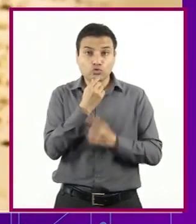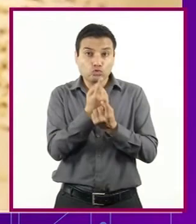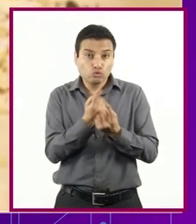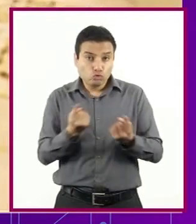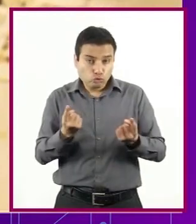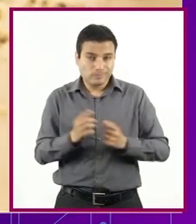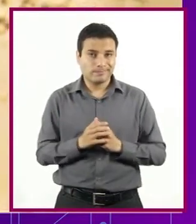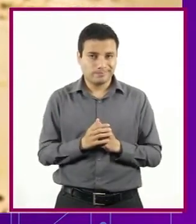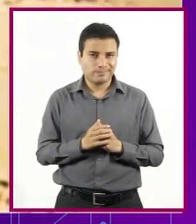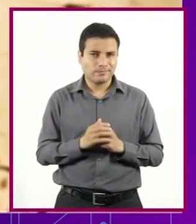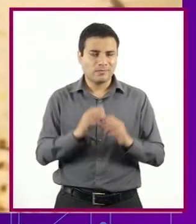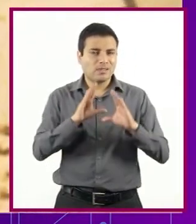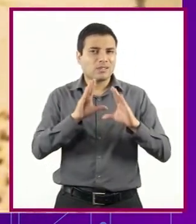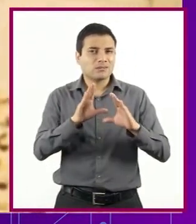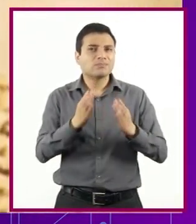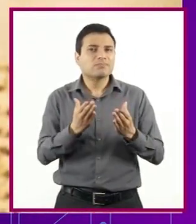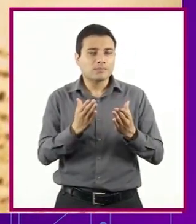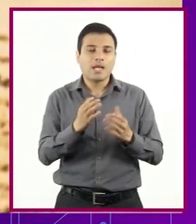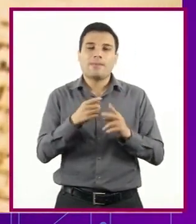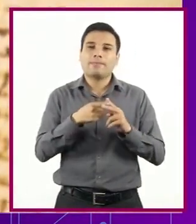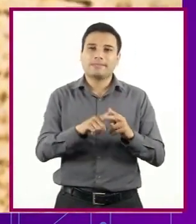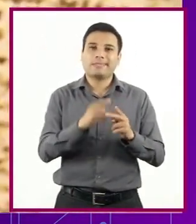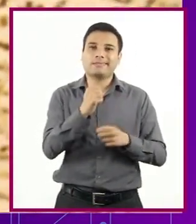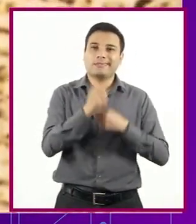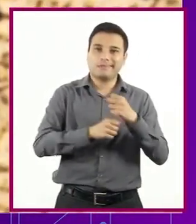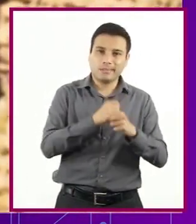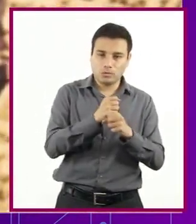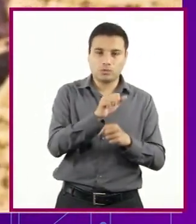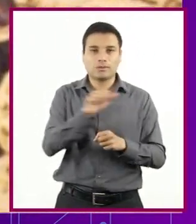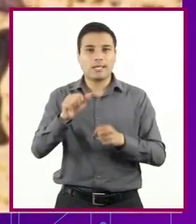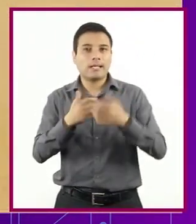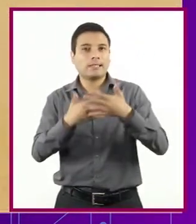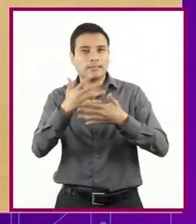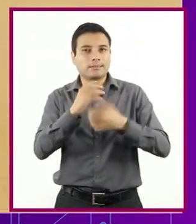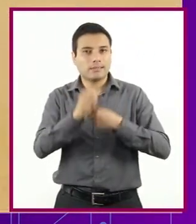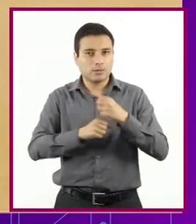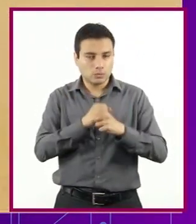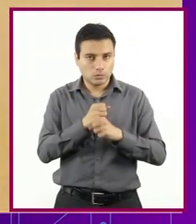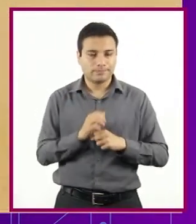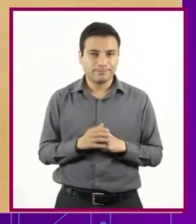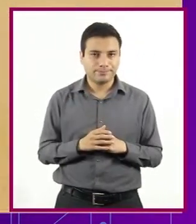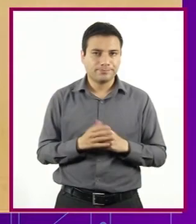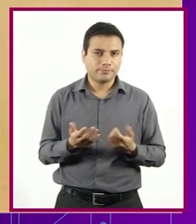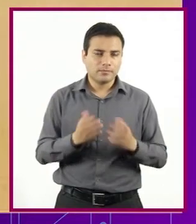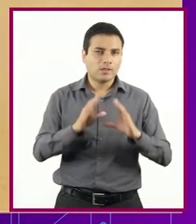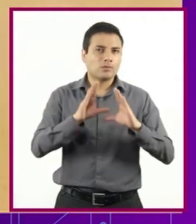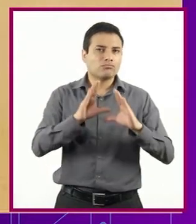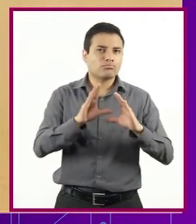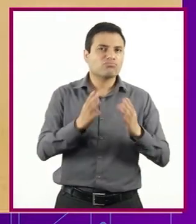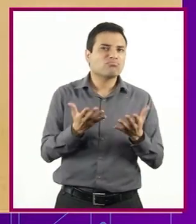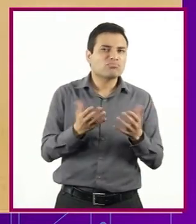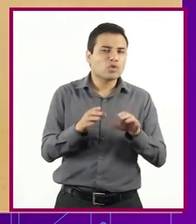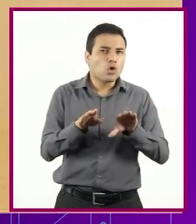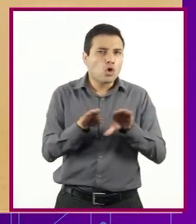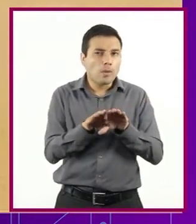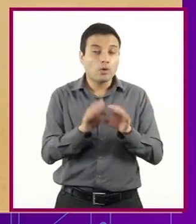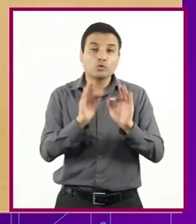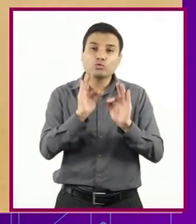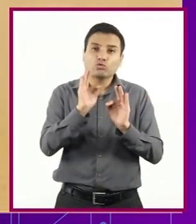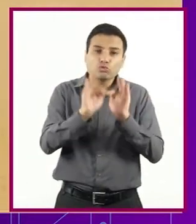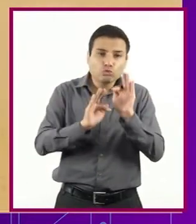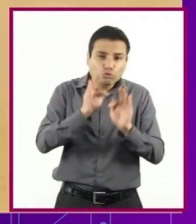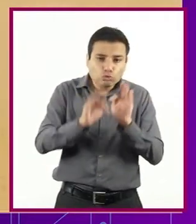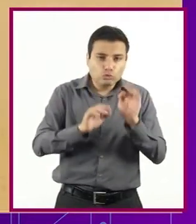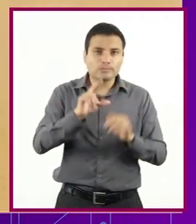pipiltin, eran educados desde los 6 y hasta los 15 años en el Calmecac, donde lejos de ser tratados en forma privilegiada,